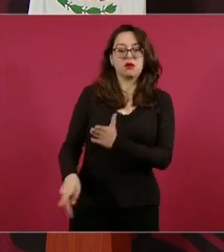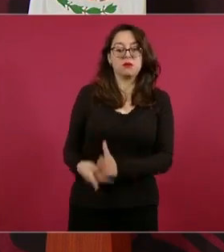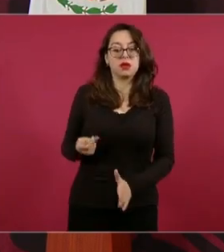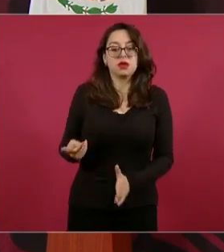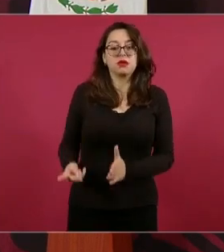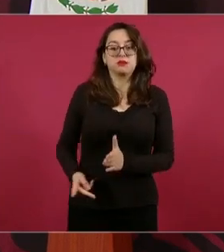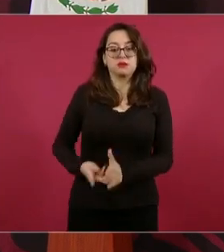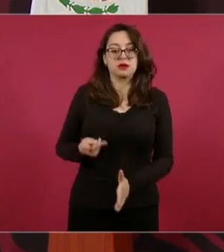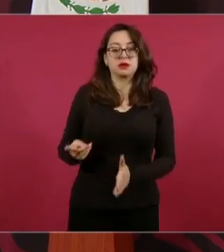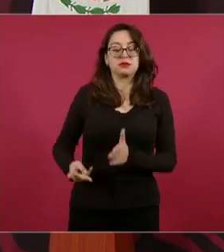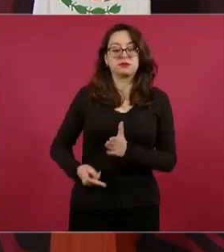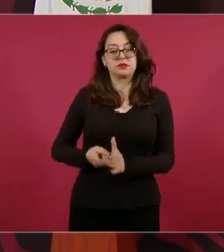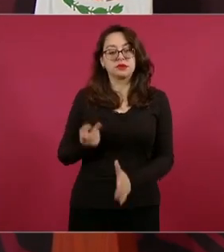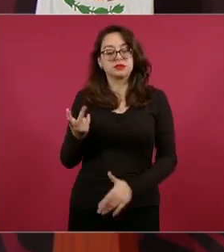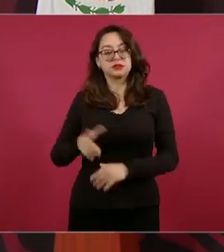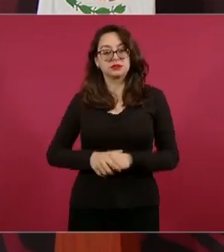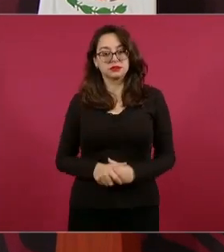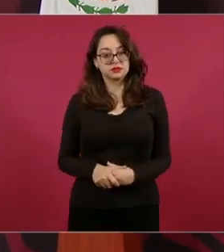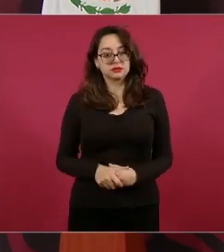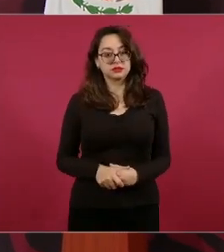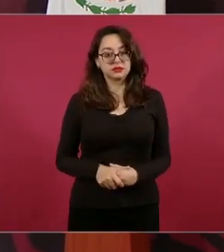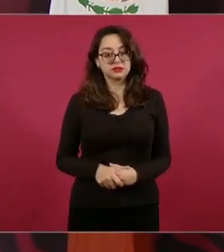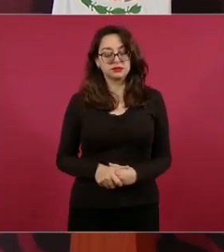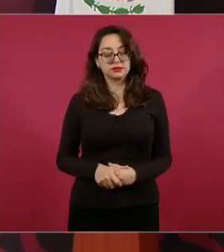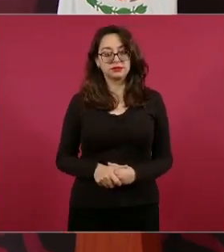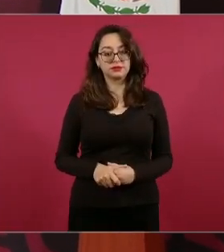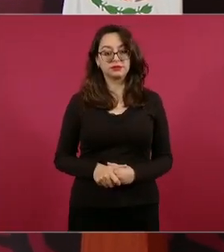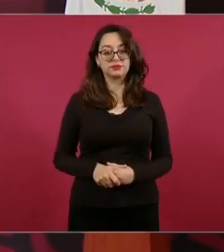¿Qué significa